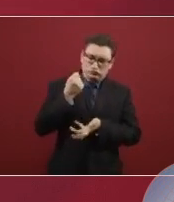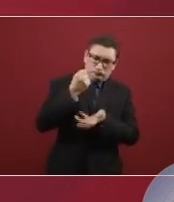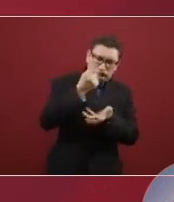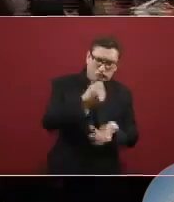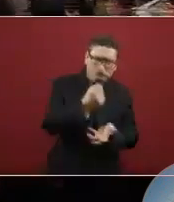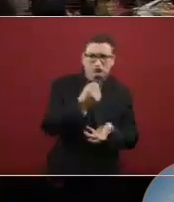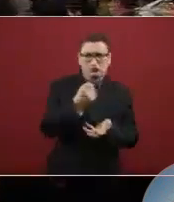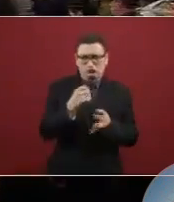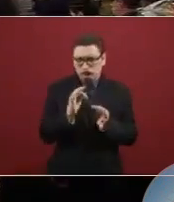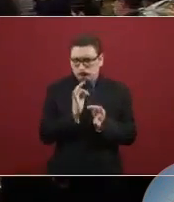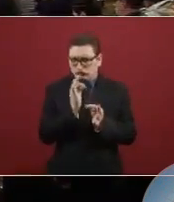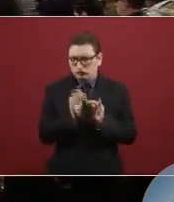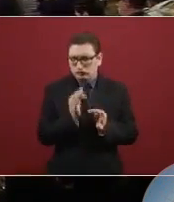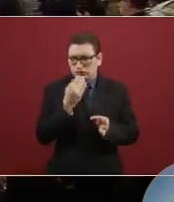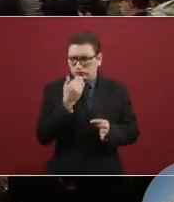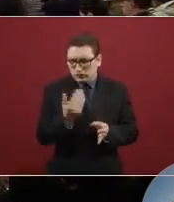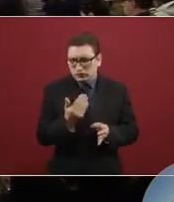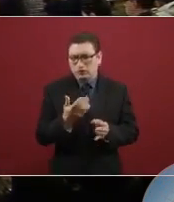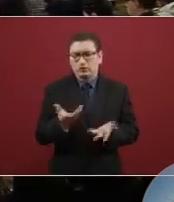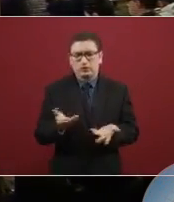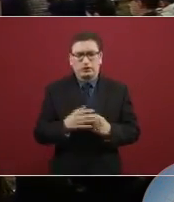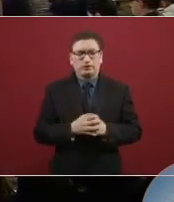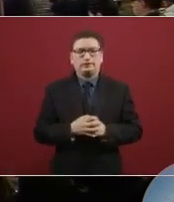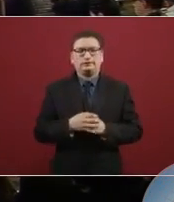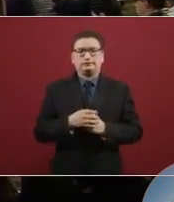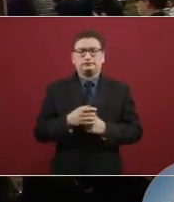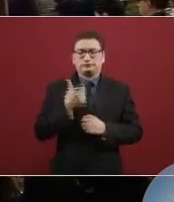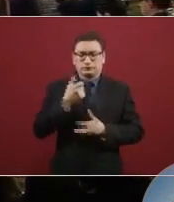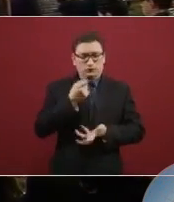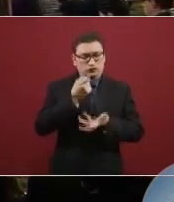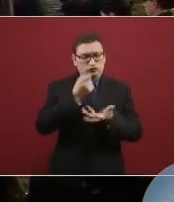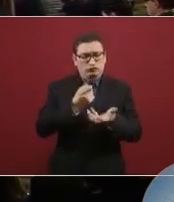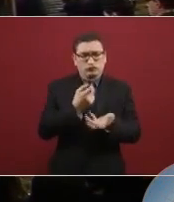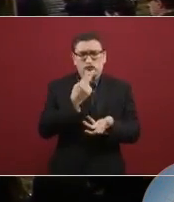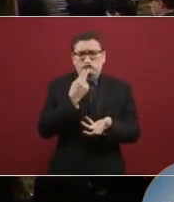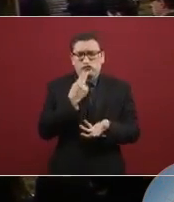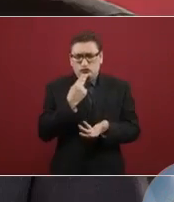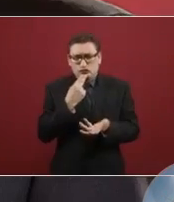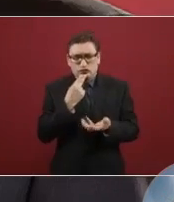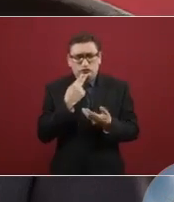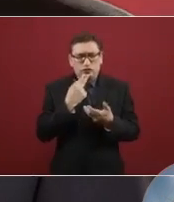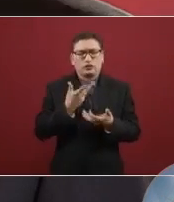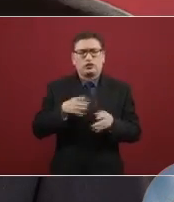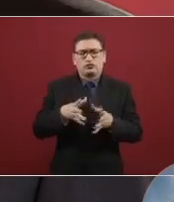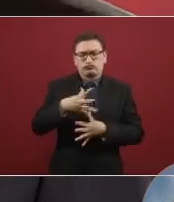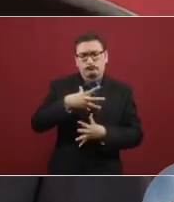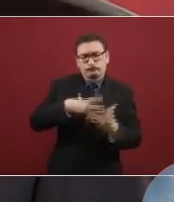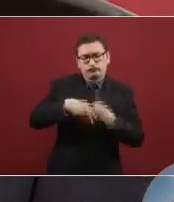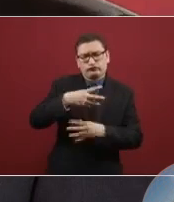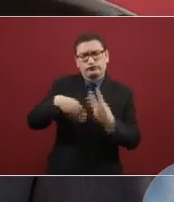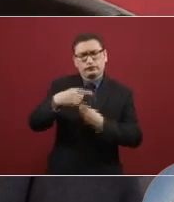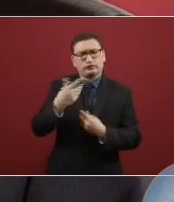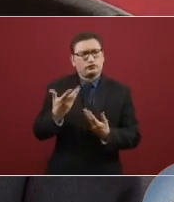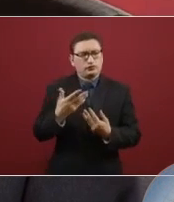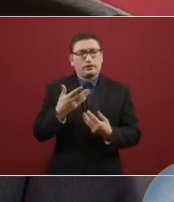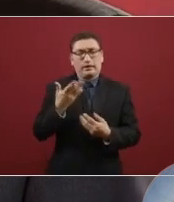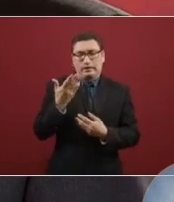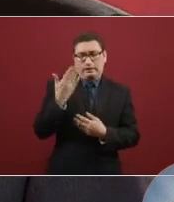recursos si se invirtieron en lo que